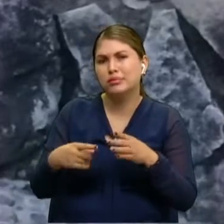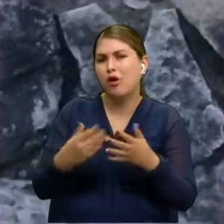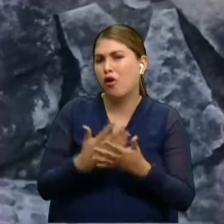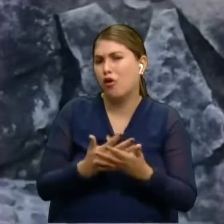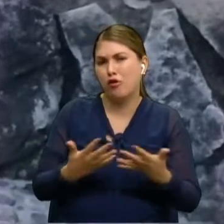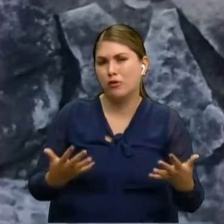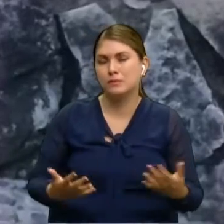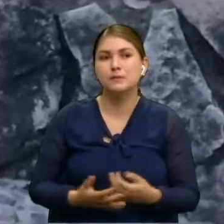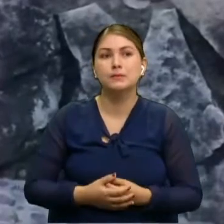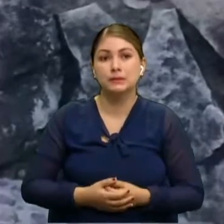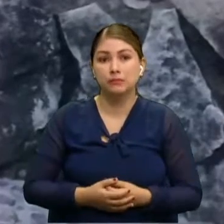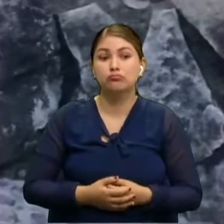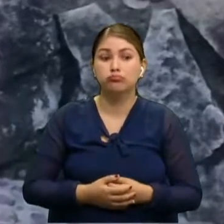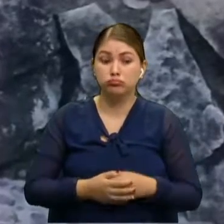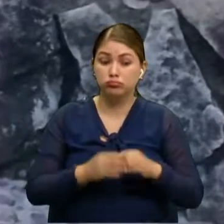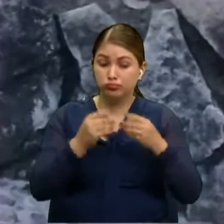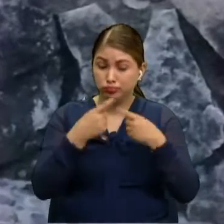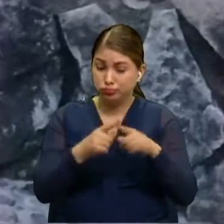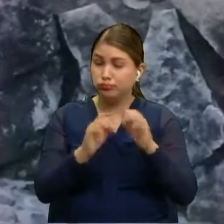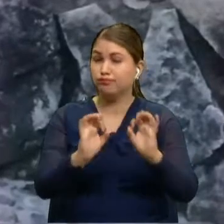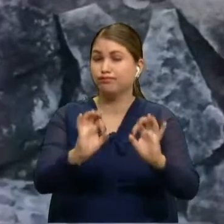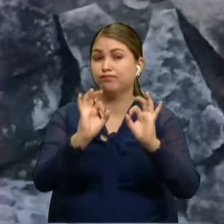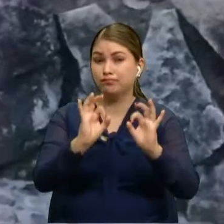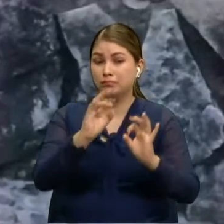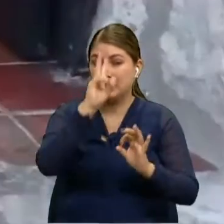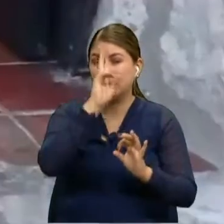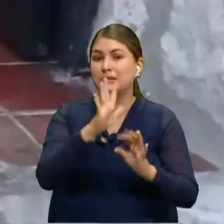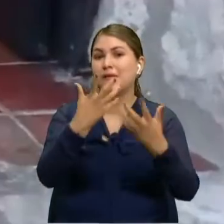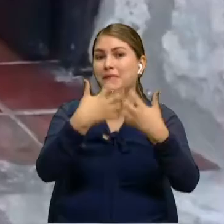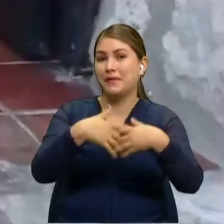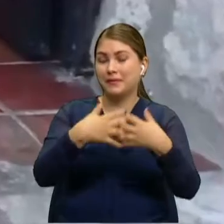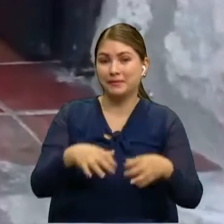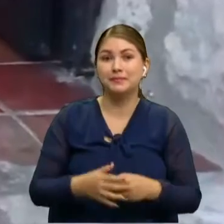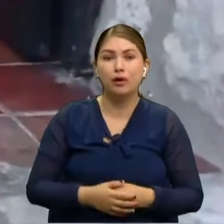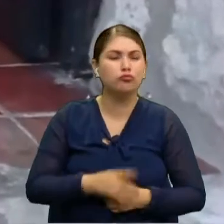artículos y muy bien elaborados, parece como de fábrica.